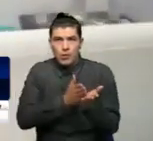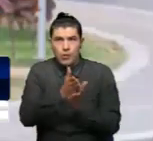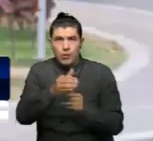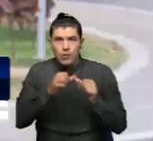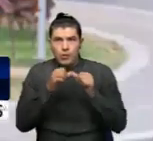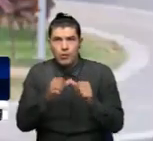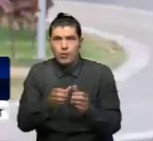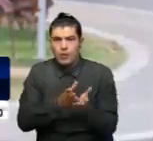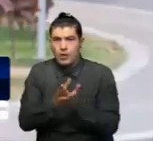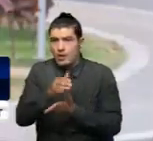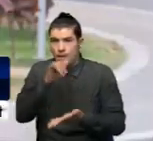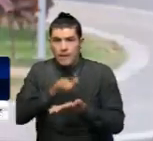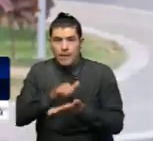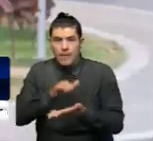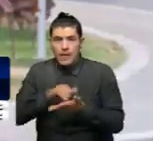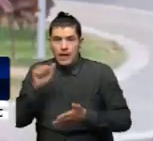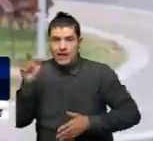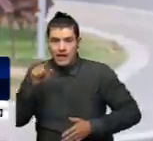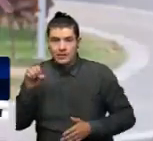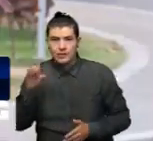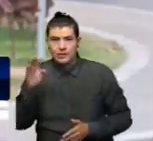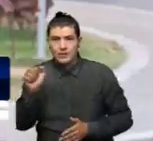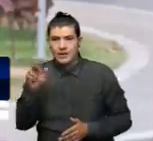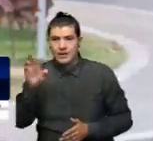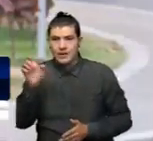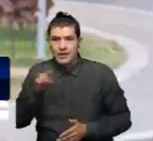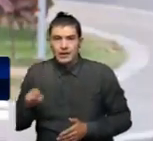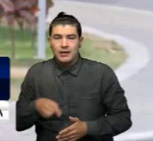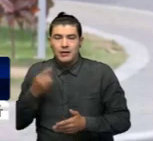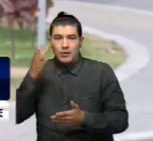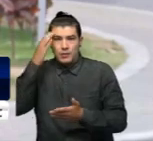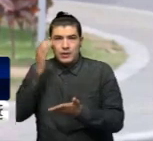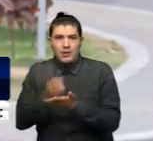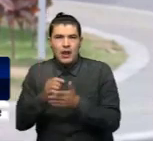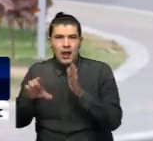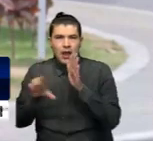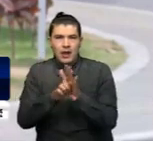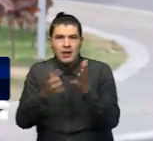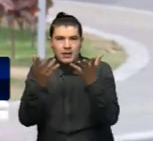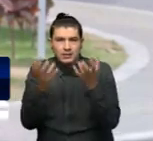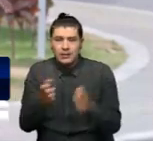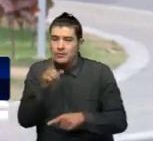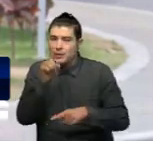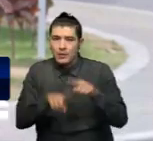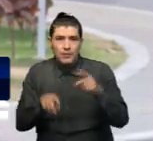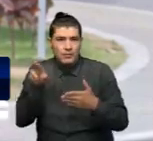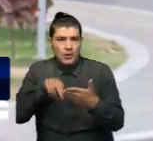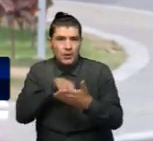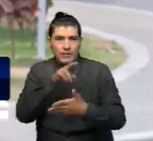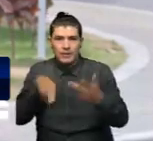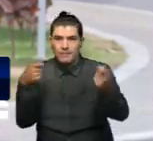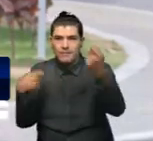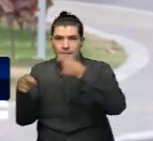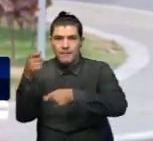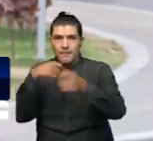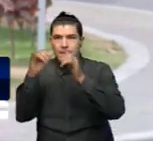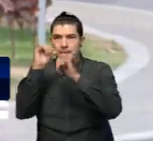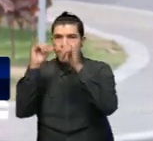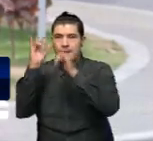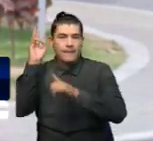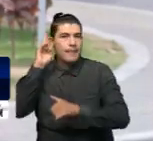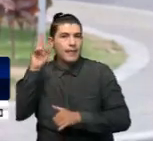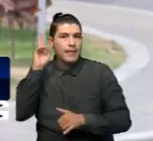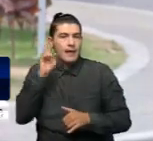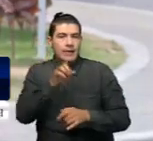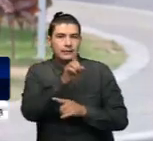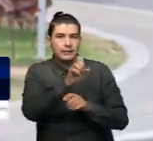fin de semana asobares también se pronunció acerca de la ley seca que se llevará a cabo a partir de mañana desde las 6 de la mañana hasta las seis de